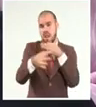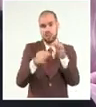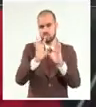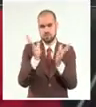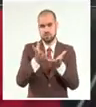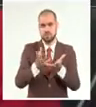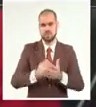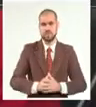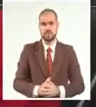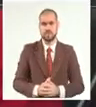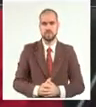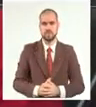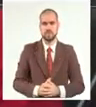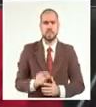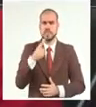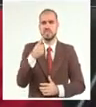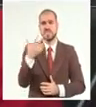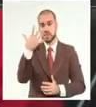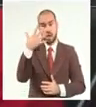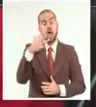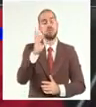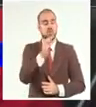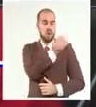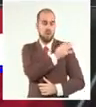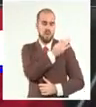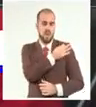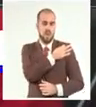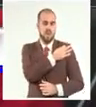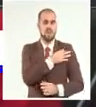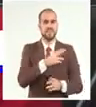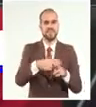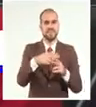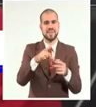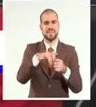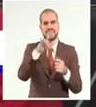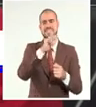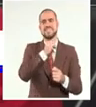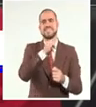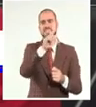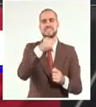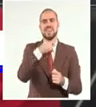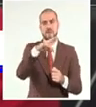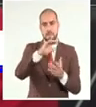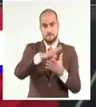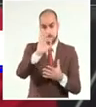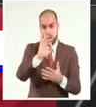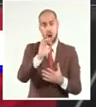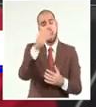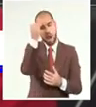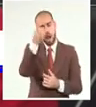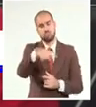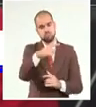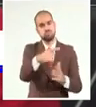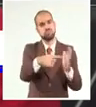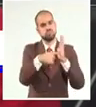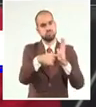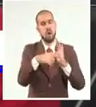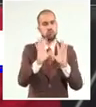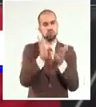en especial el comandante Guillermo me dio su testimonio, me aceptó hacer el prólogo, fue el entrenador de ellos en Managua y me siento